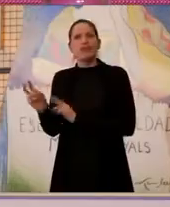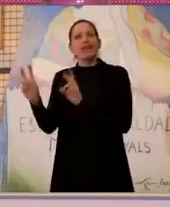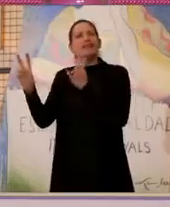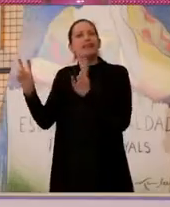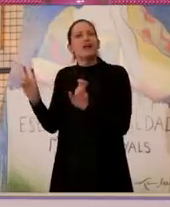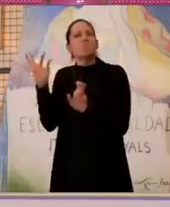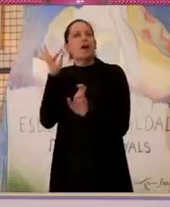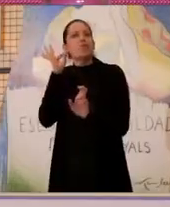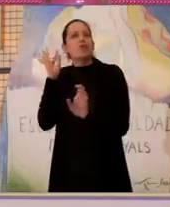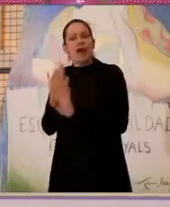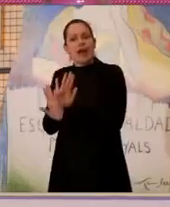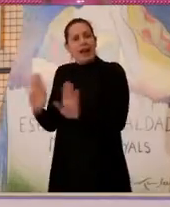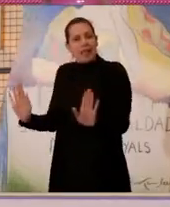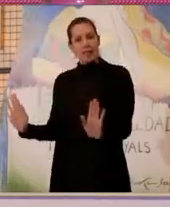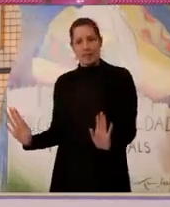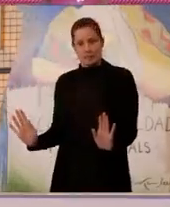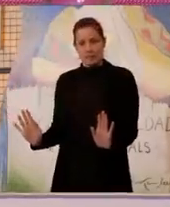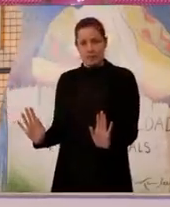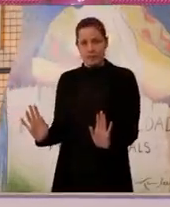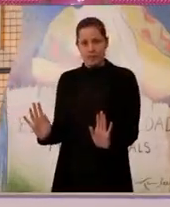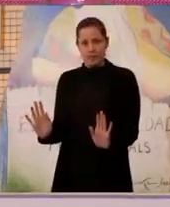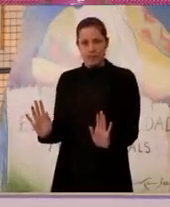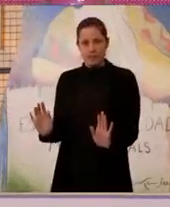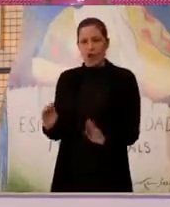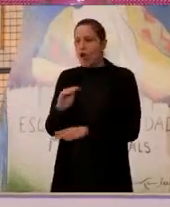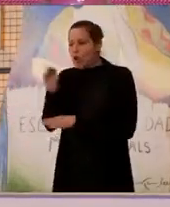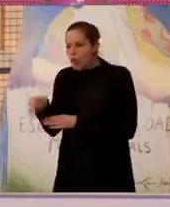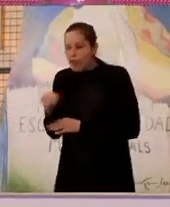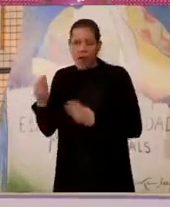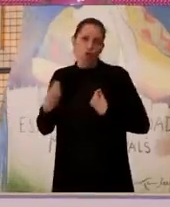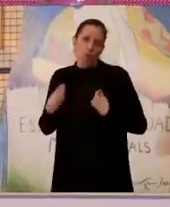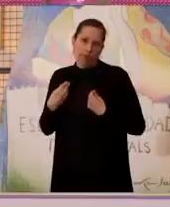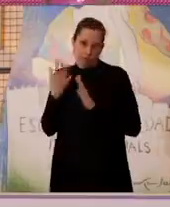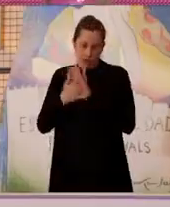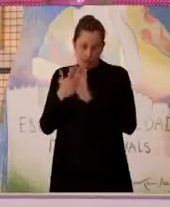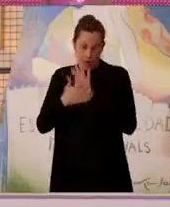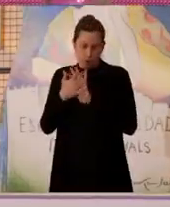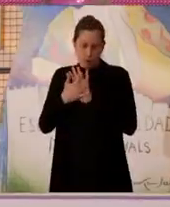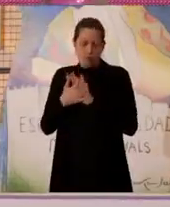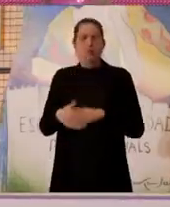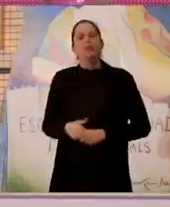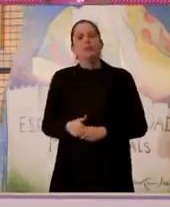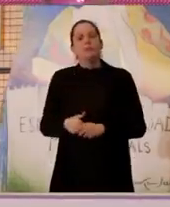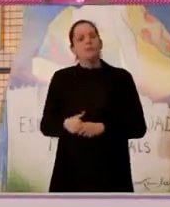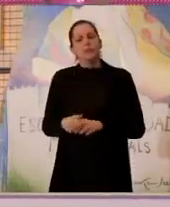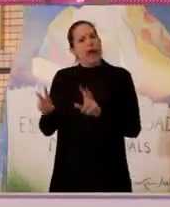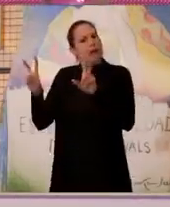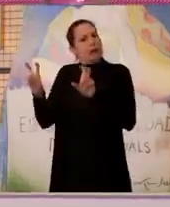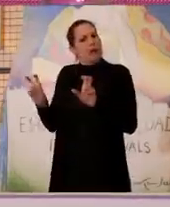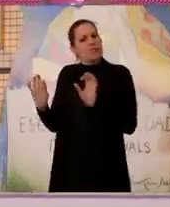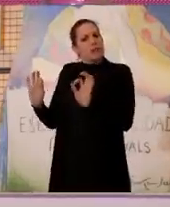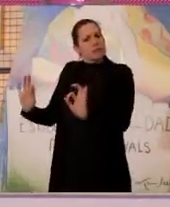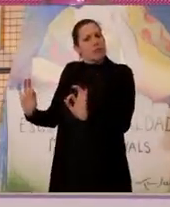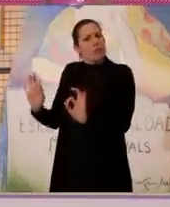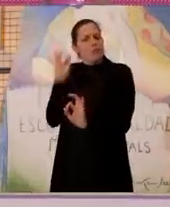no globalmente la reproducción de la vida y el cuidado de la vida era un tema particular de las mujeres un poco porque